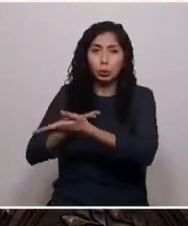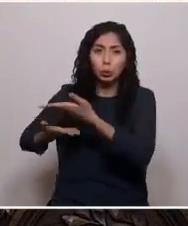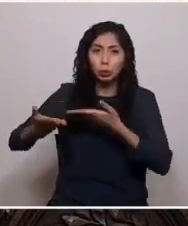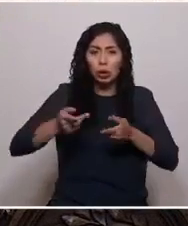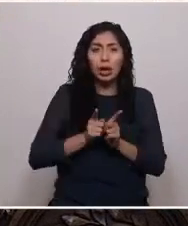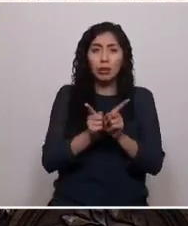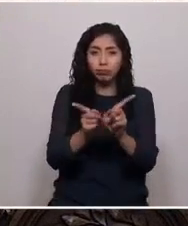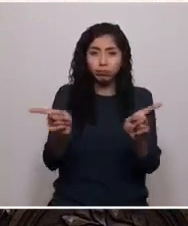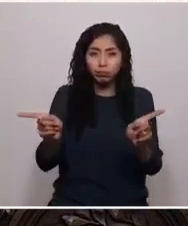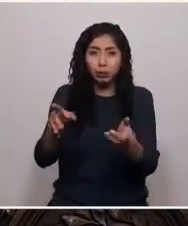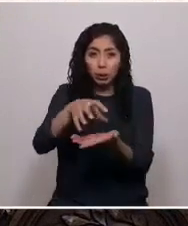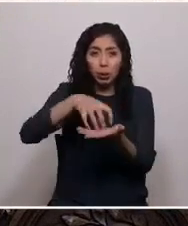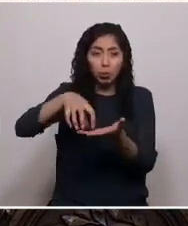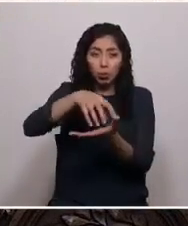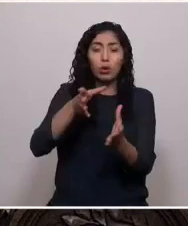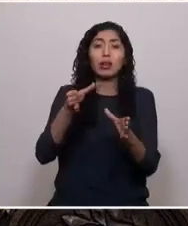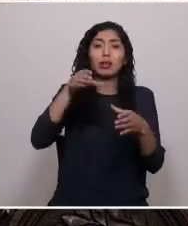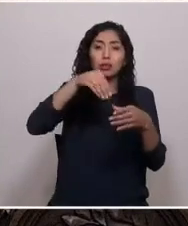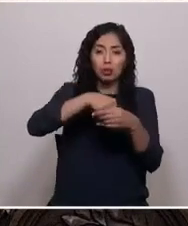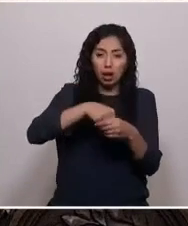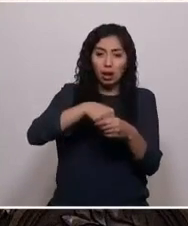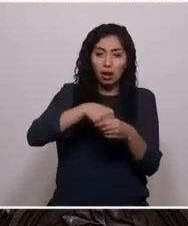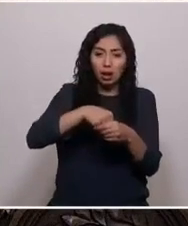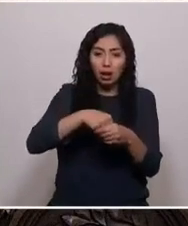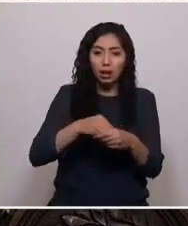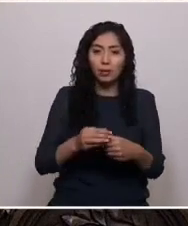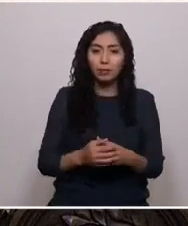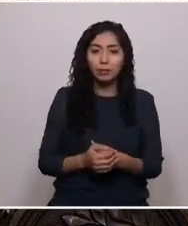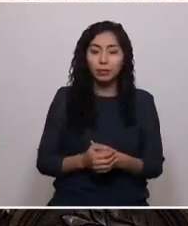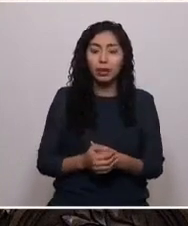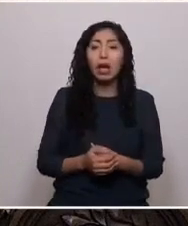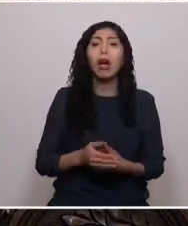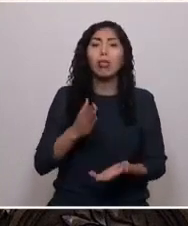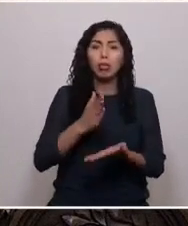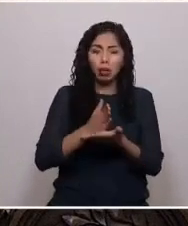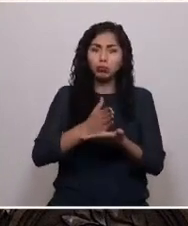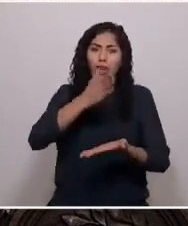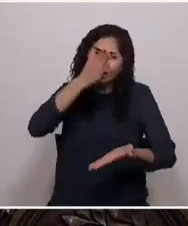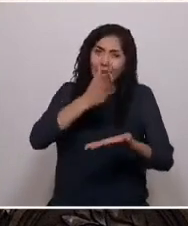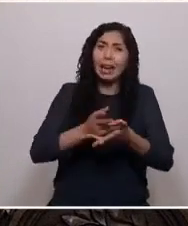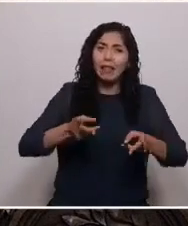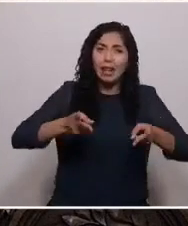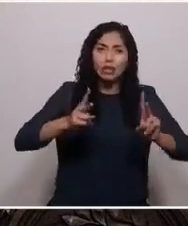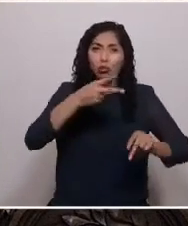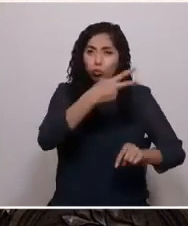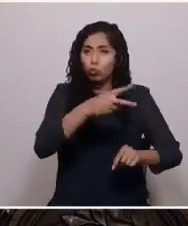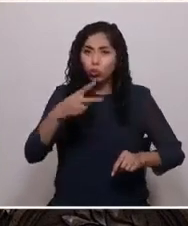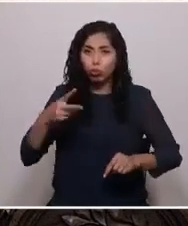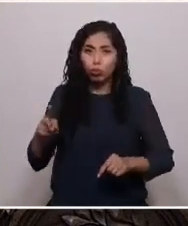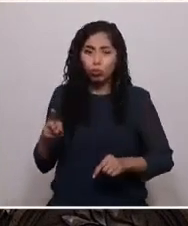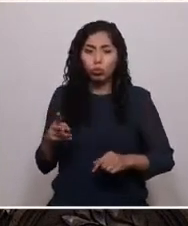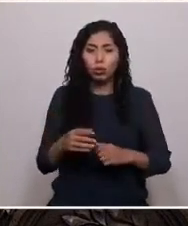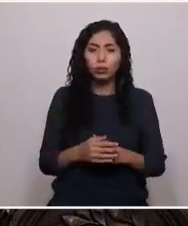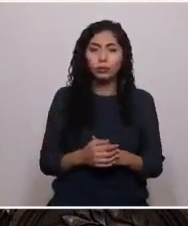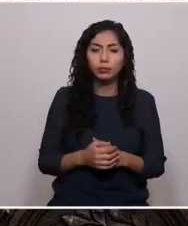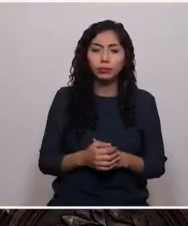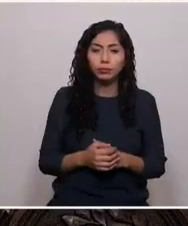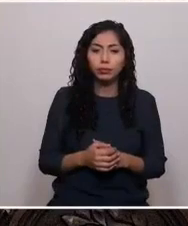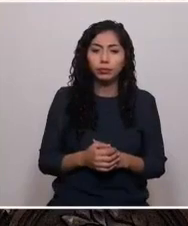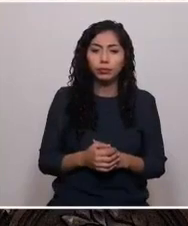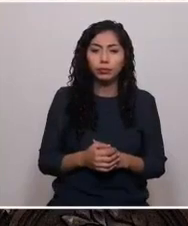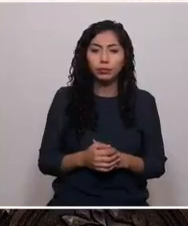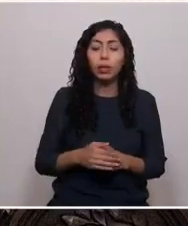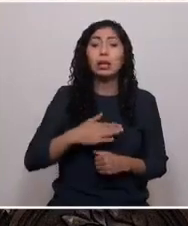plurinacional que permita a nuestra licana reivindicar sus legítimos derechos, aspirando a SEMA, consagrar un